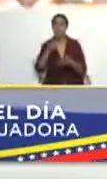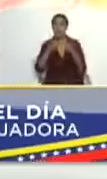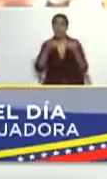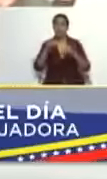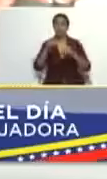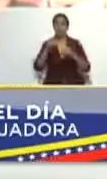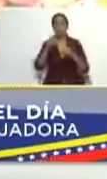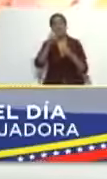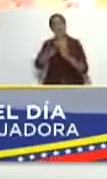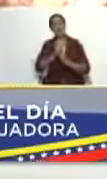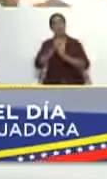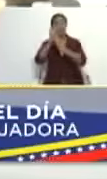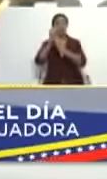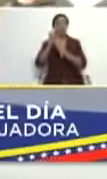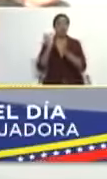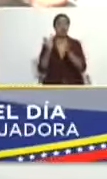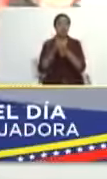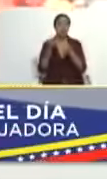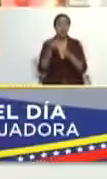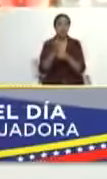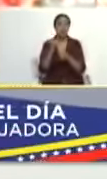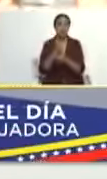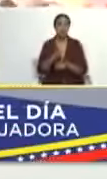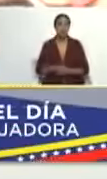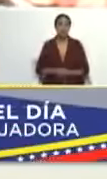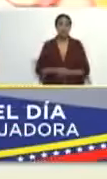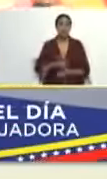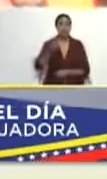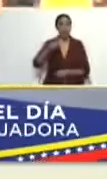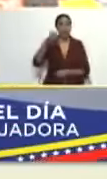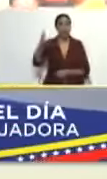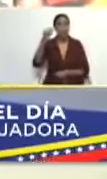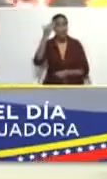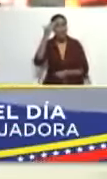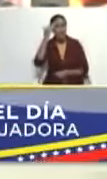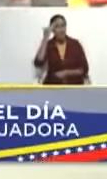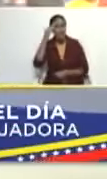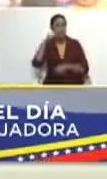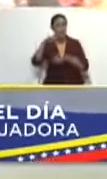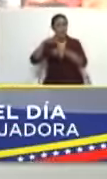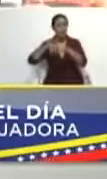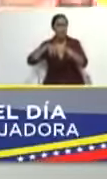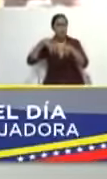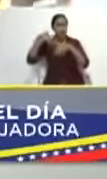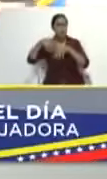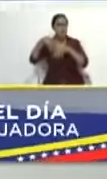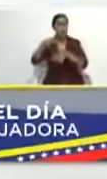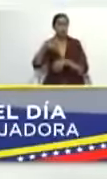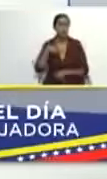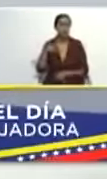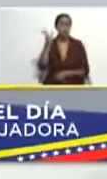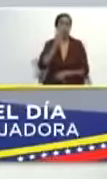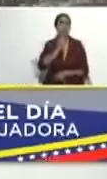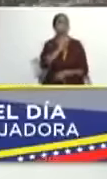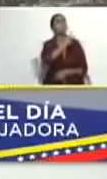obrera. Allá afuera, ¿ustedes creen que me estén escuchando? ¿Qué dice Coronado?